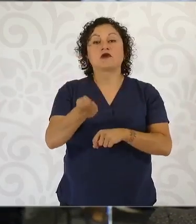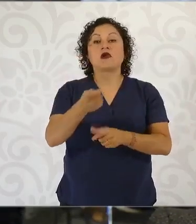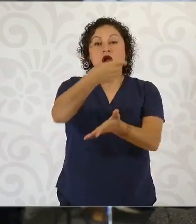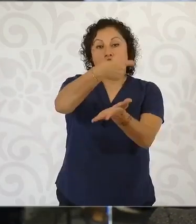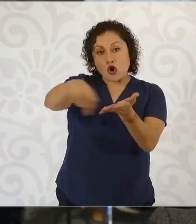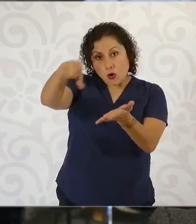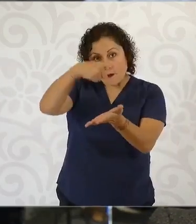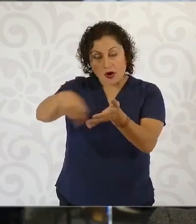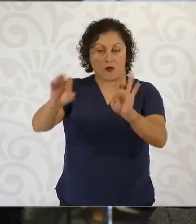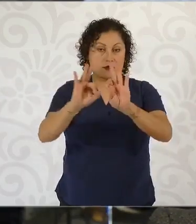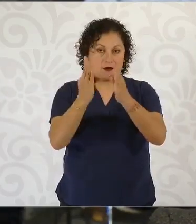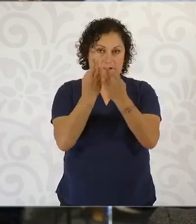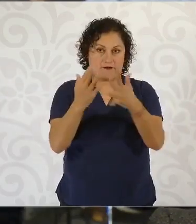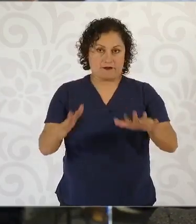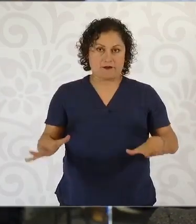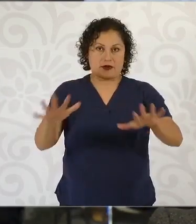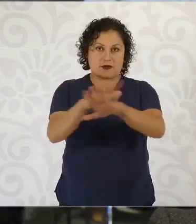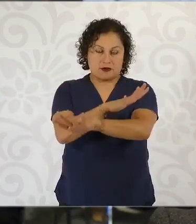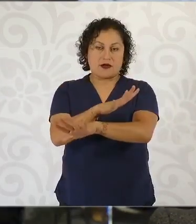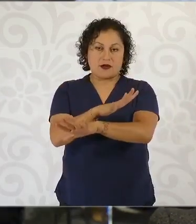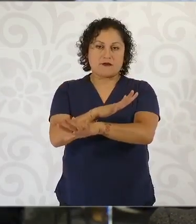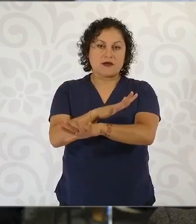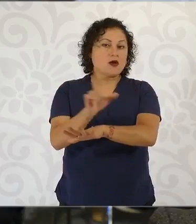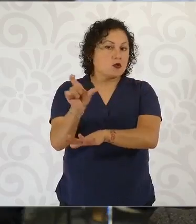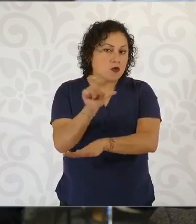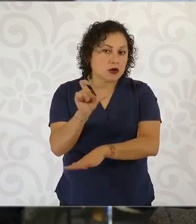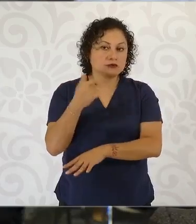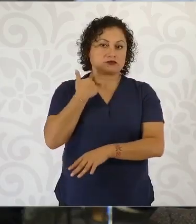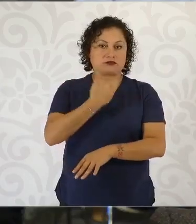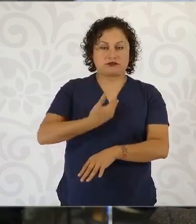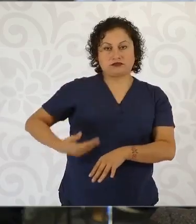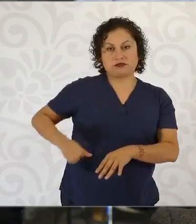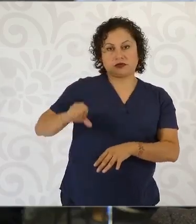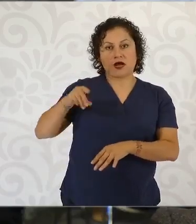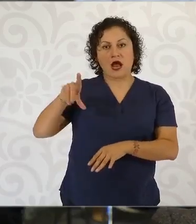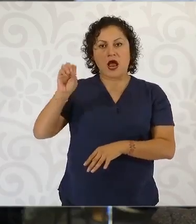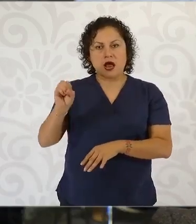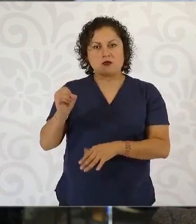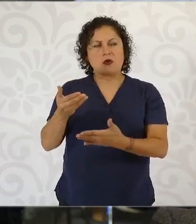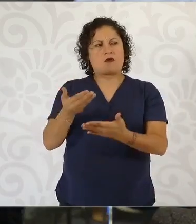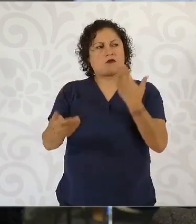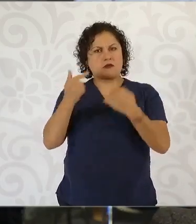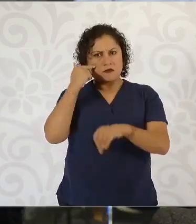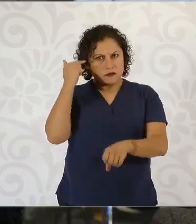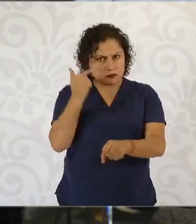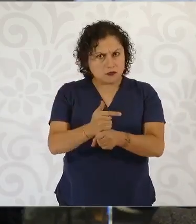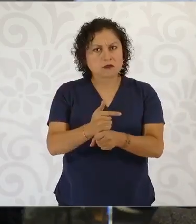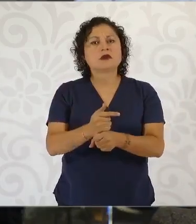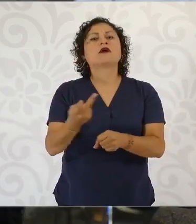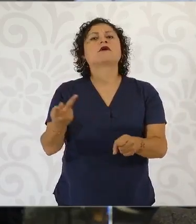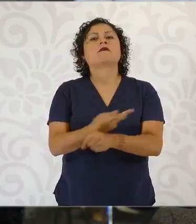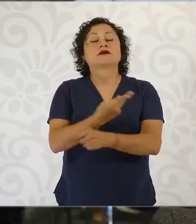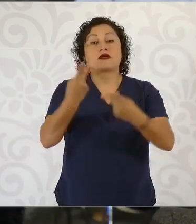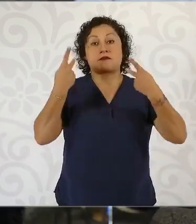compras del expresidente López Obrador, surgió un fenómeno que es: personas crearon